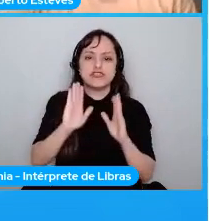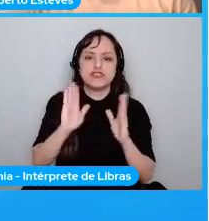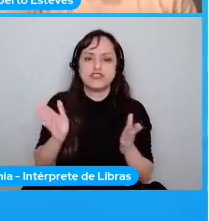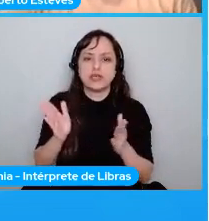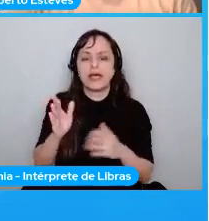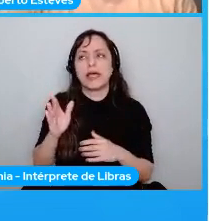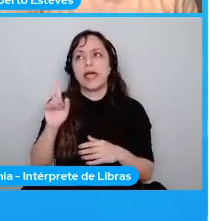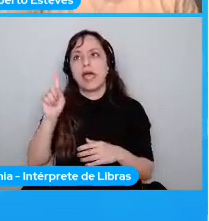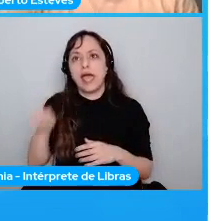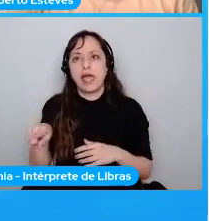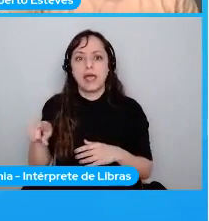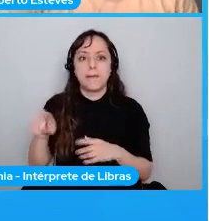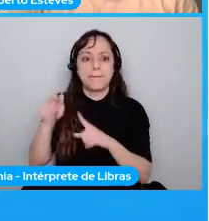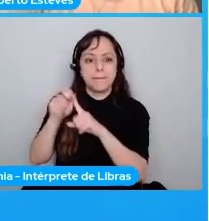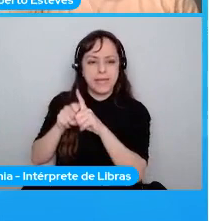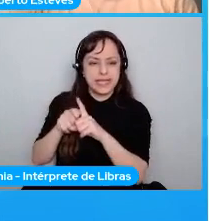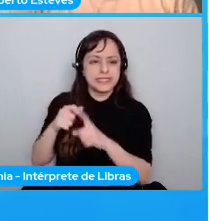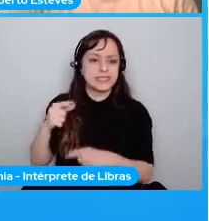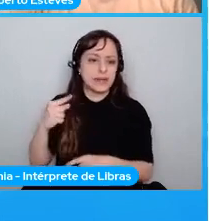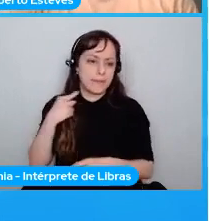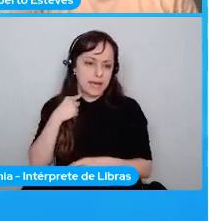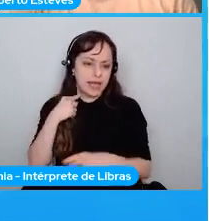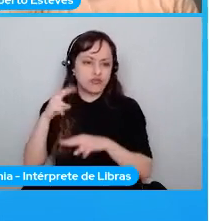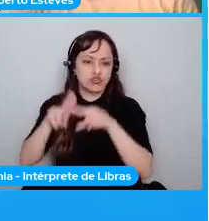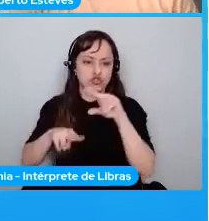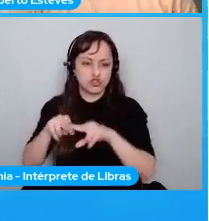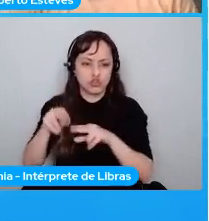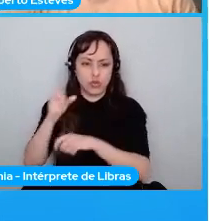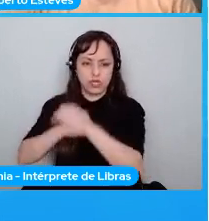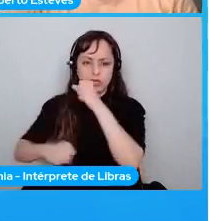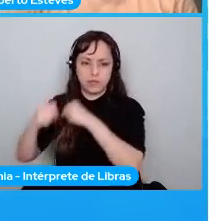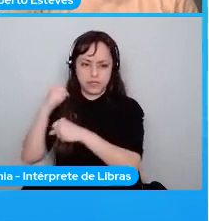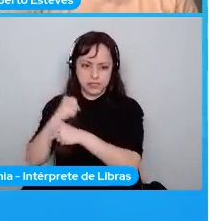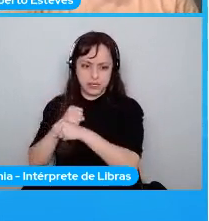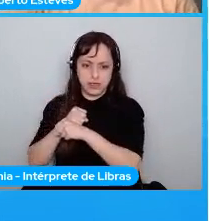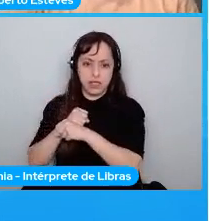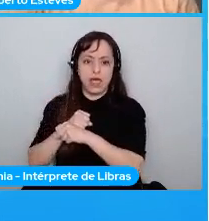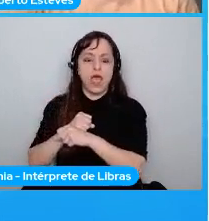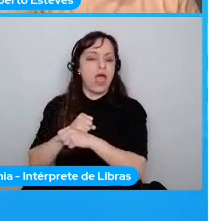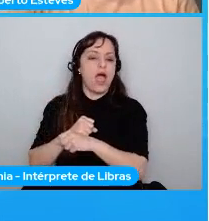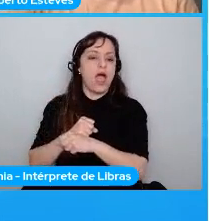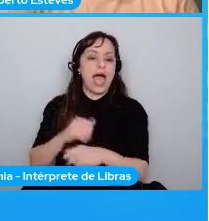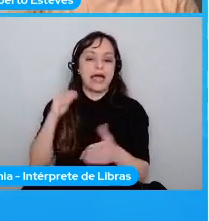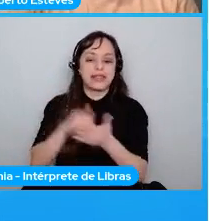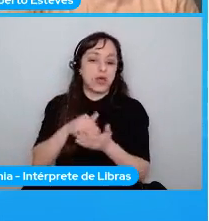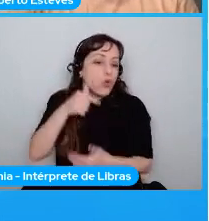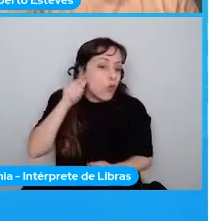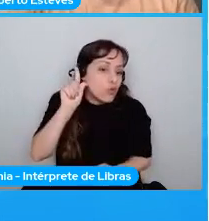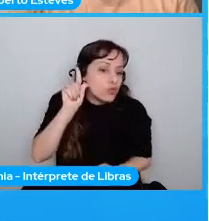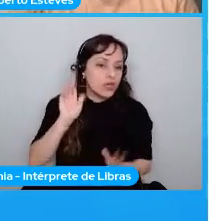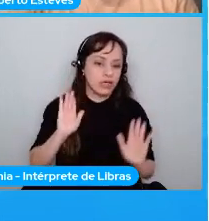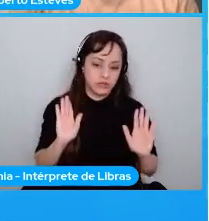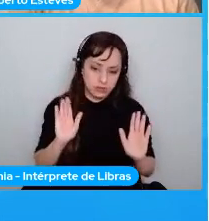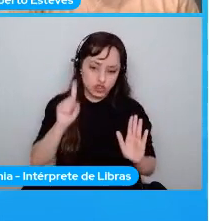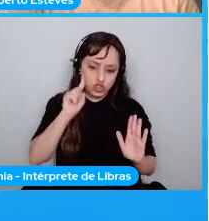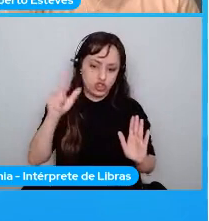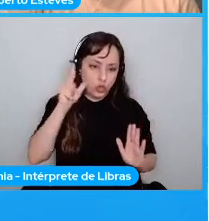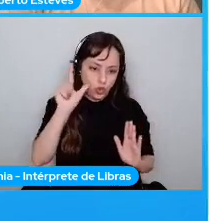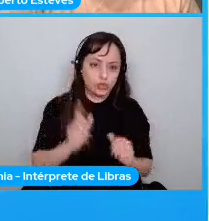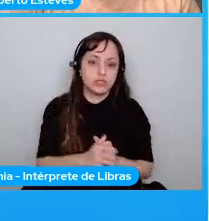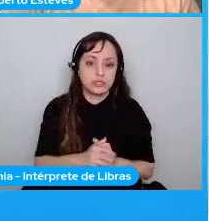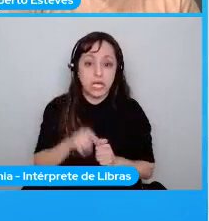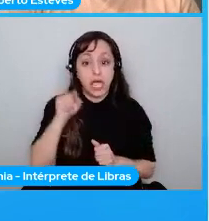del año pasado hasta 11 de octubre, hasta ayer. ¿Ya? Y todo esto está en la página de compras